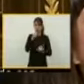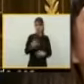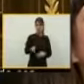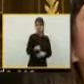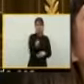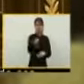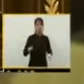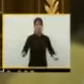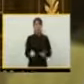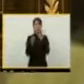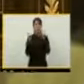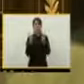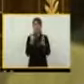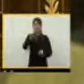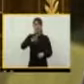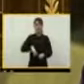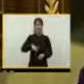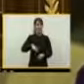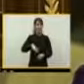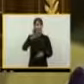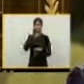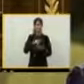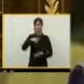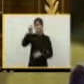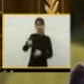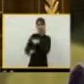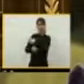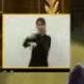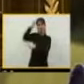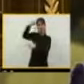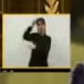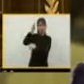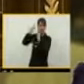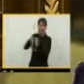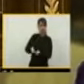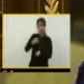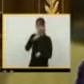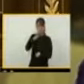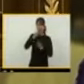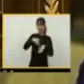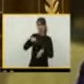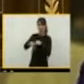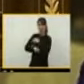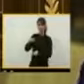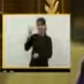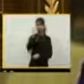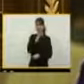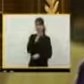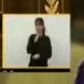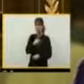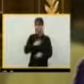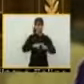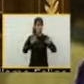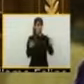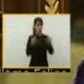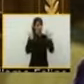Sí, estaba xa case que con un chisco de melancolía se a palabra non estivese tan desacreditada. Estaba